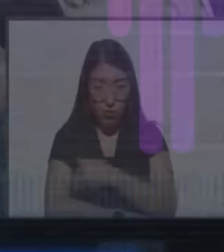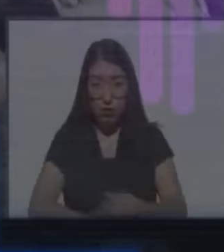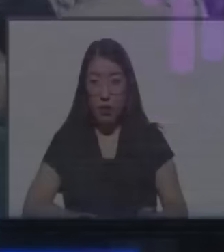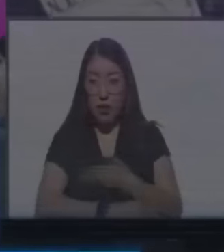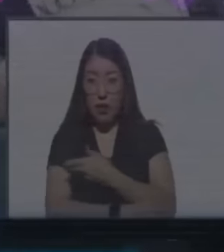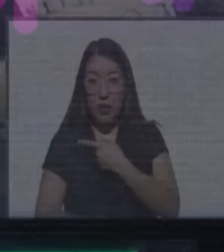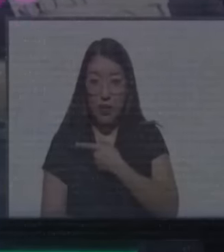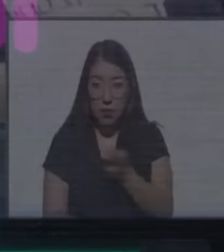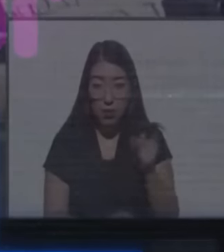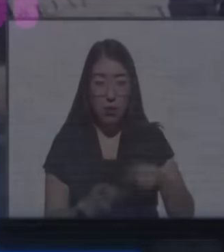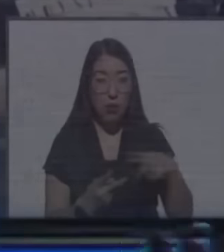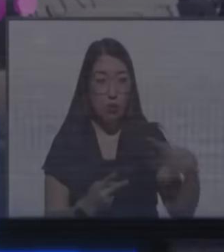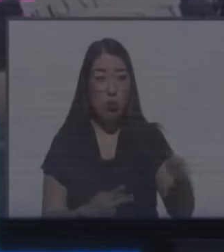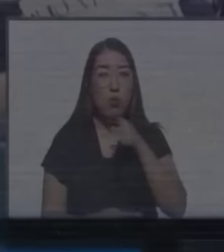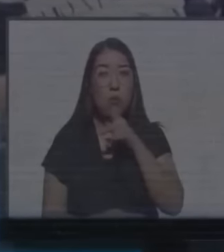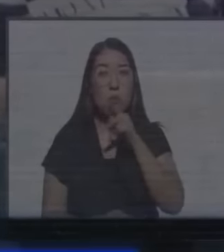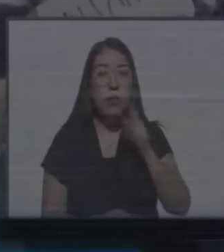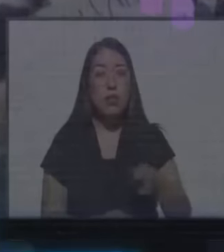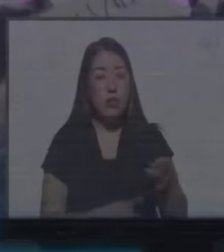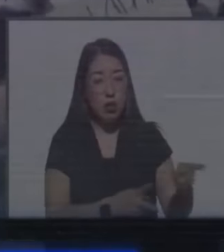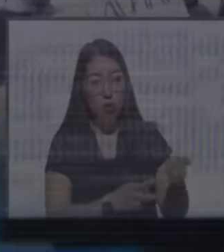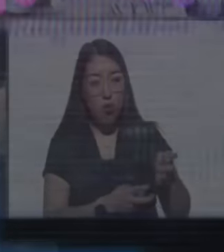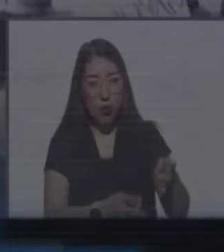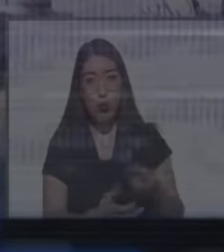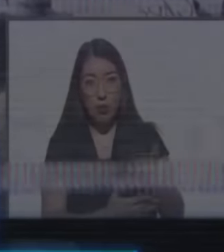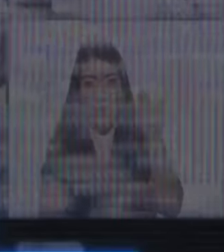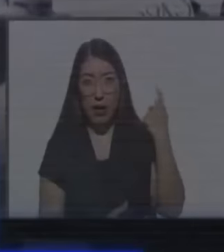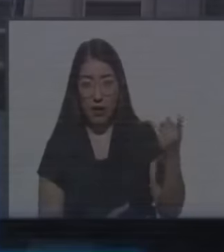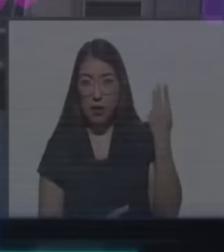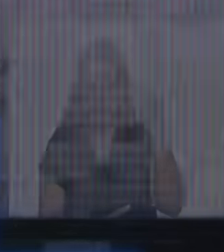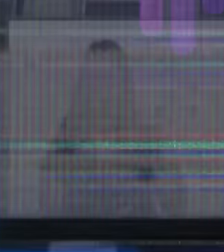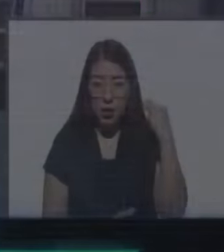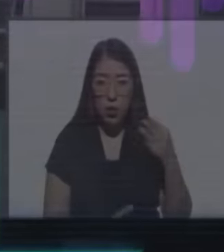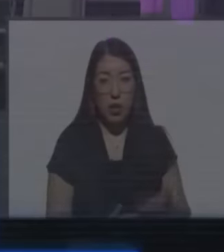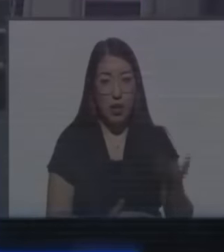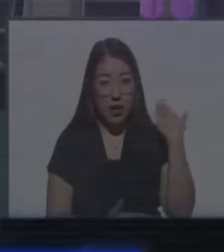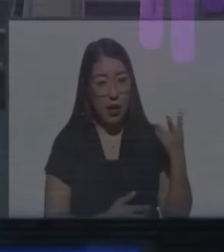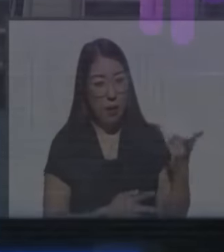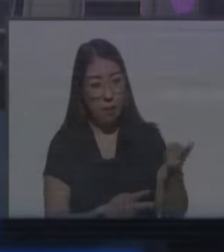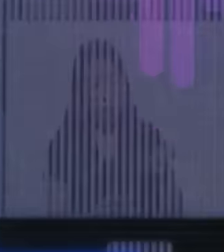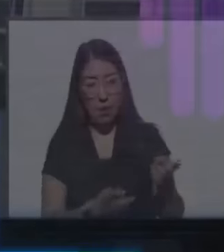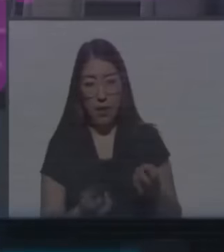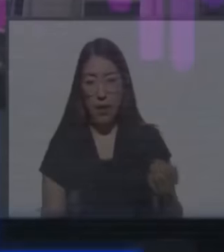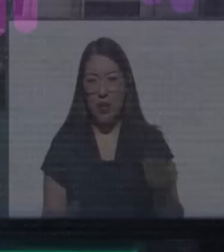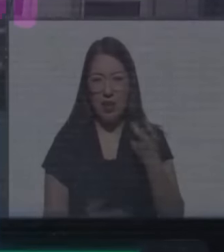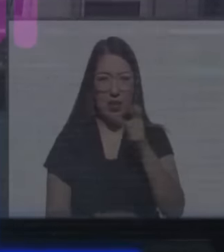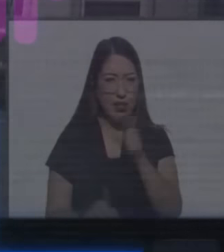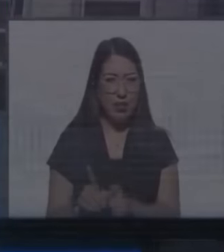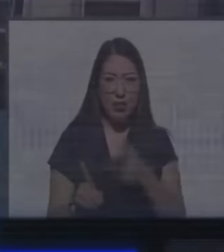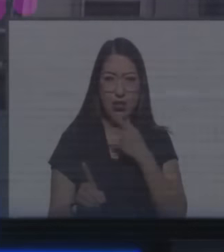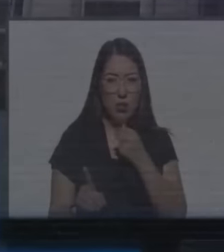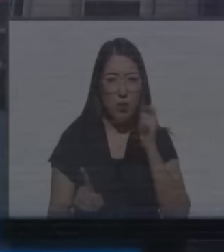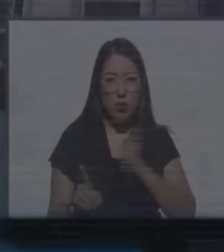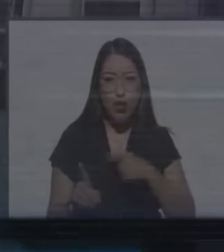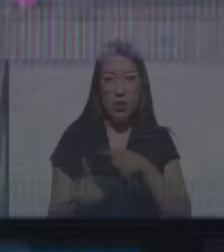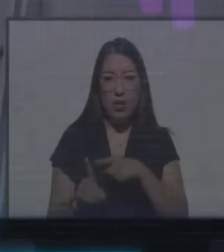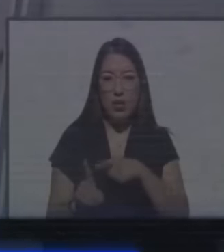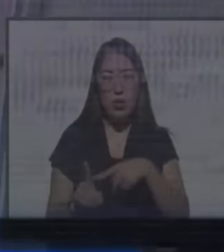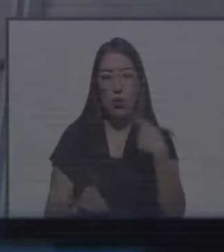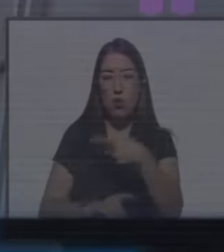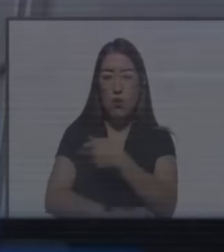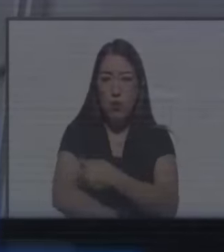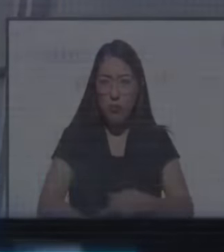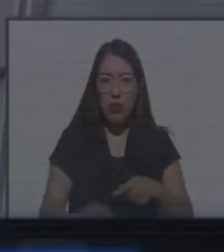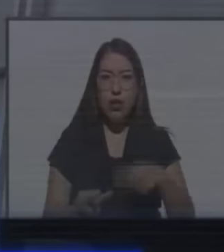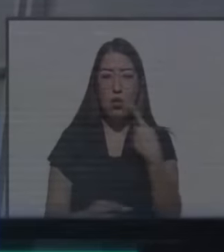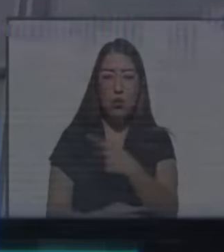un asaltante, de eso estaban huyendo de Michoacán. Es un tipo que su familia, su mamá